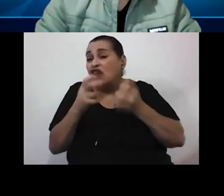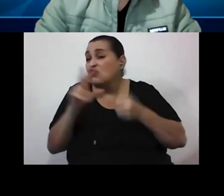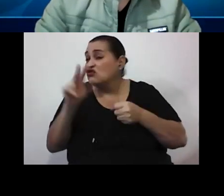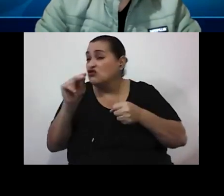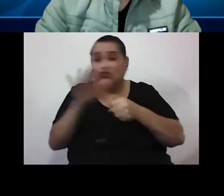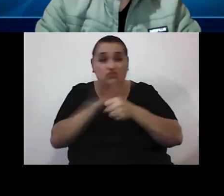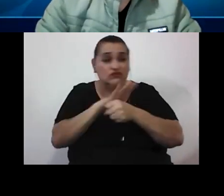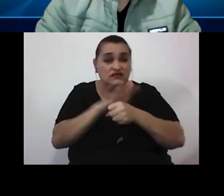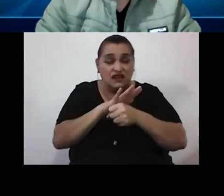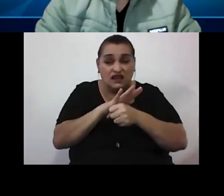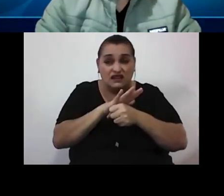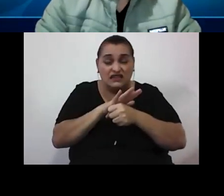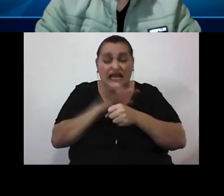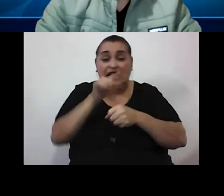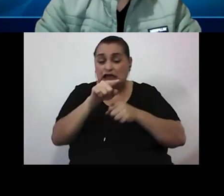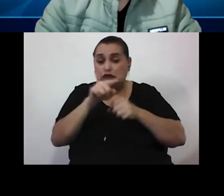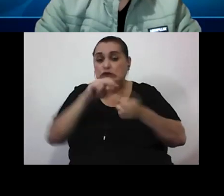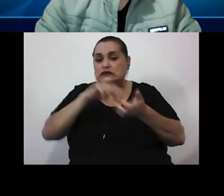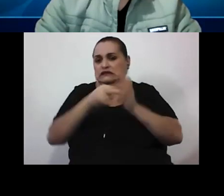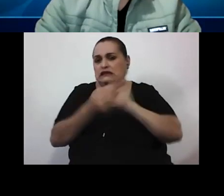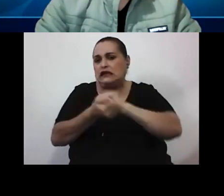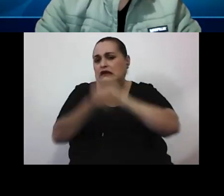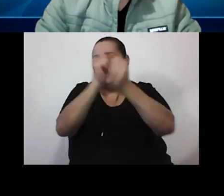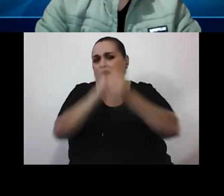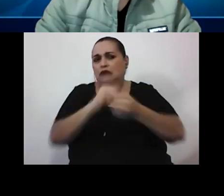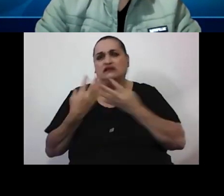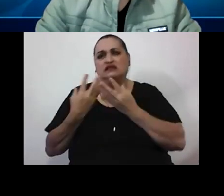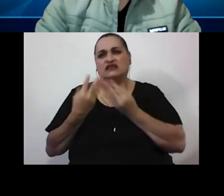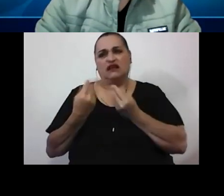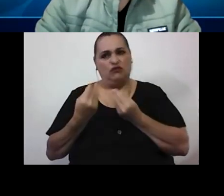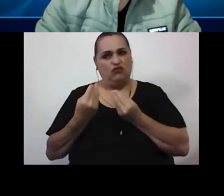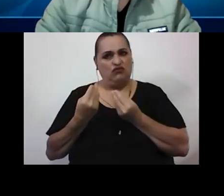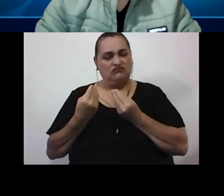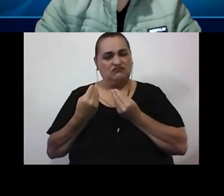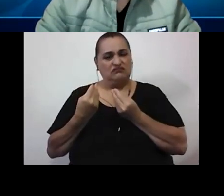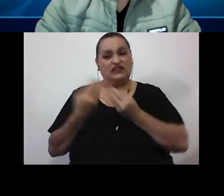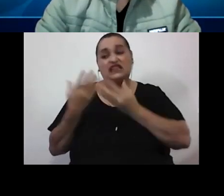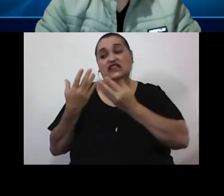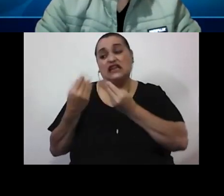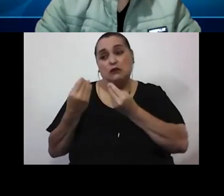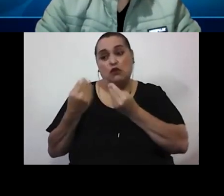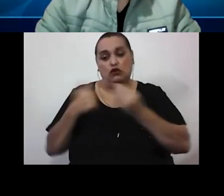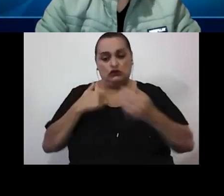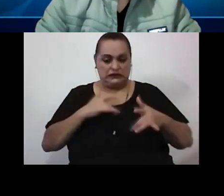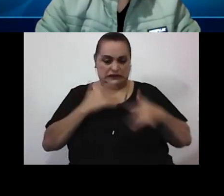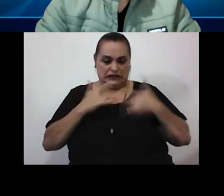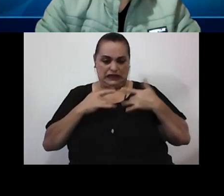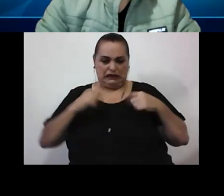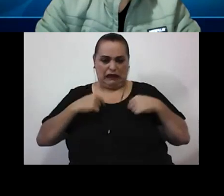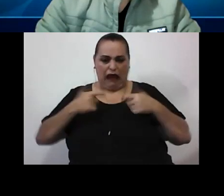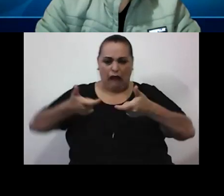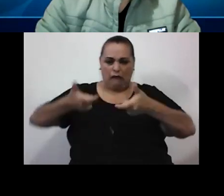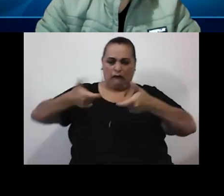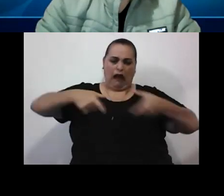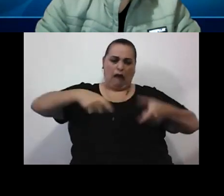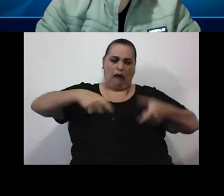esos anhelos se convierten en temores. Por ejemplo, el temor a sentirme abandonado, sentirme